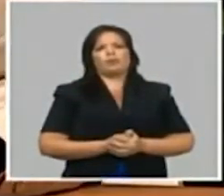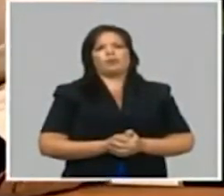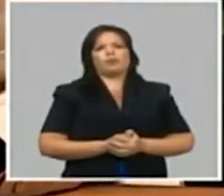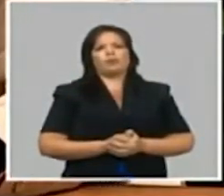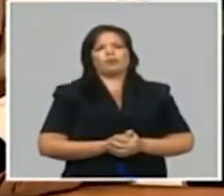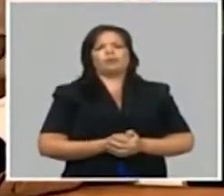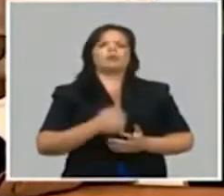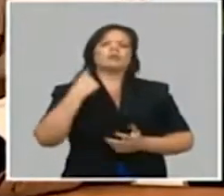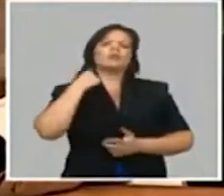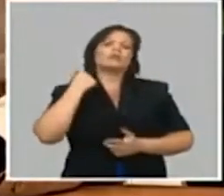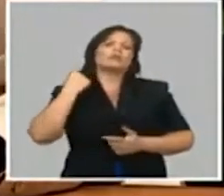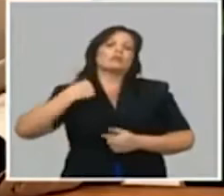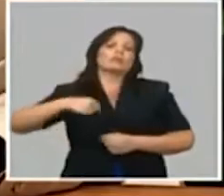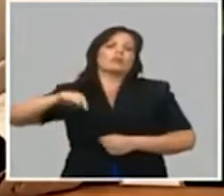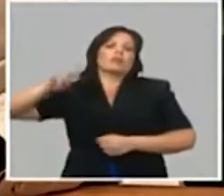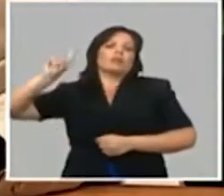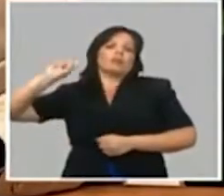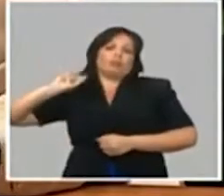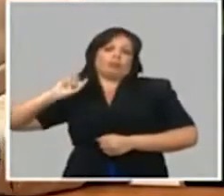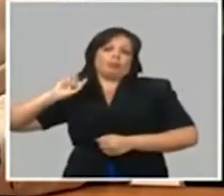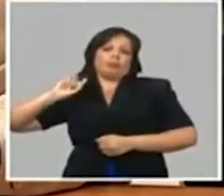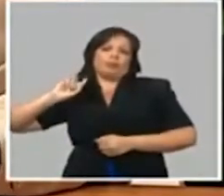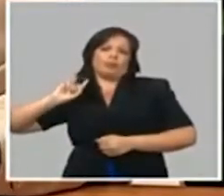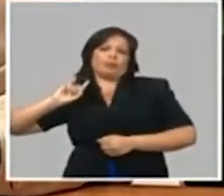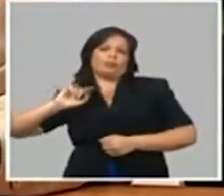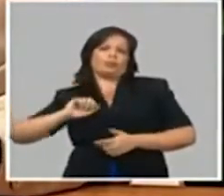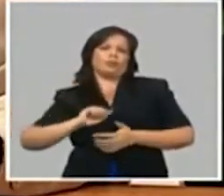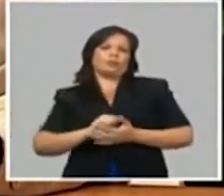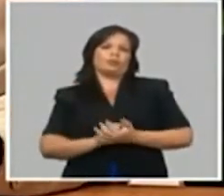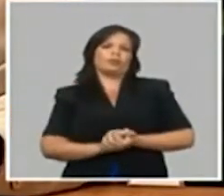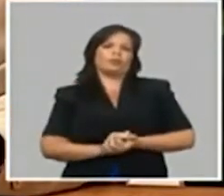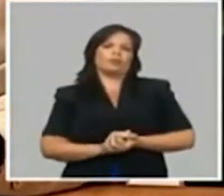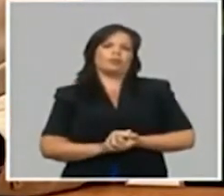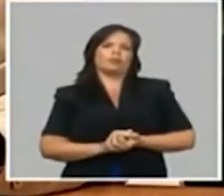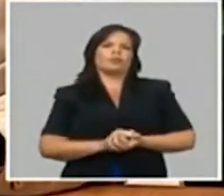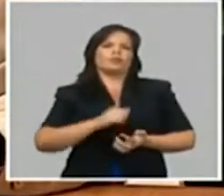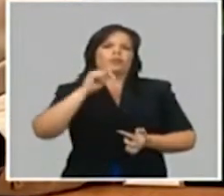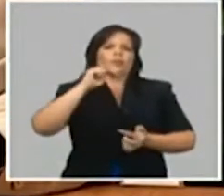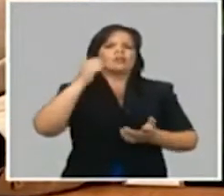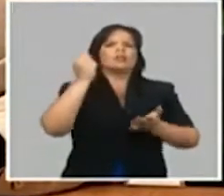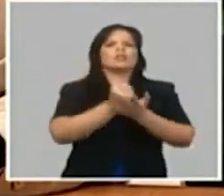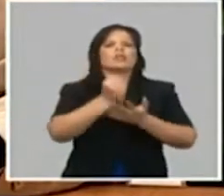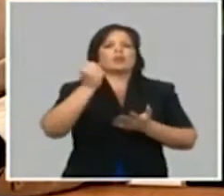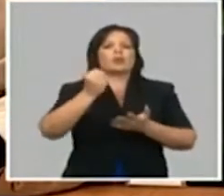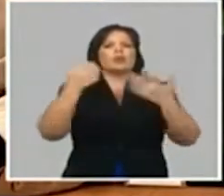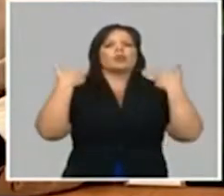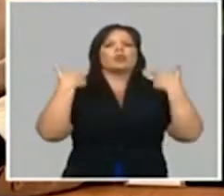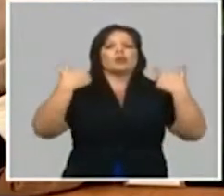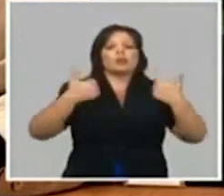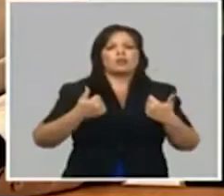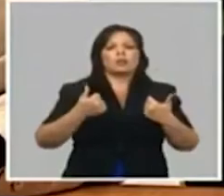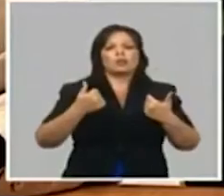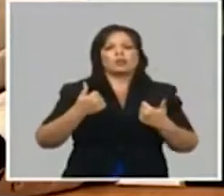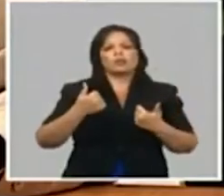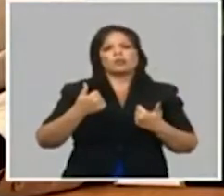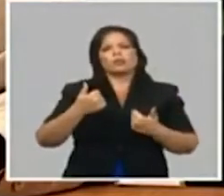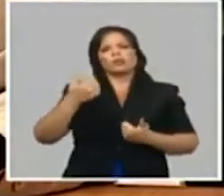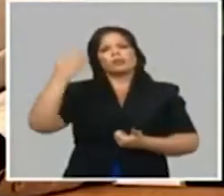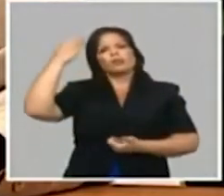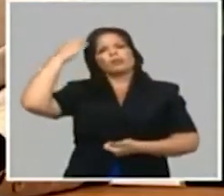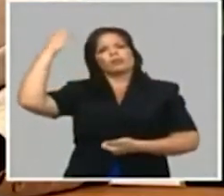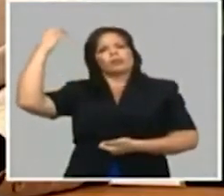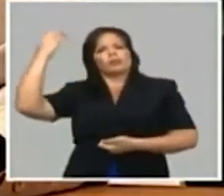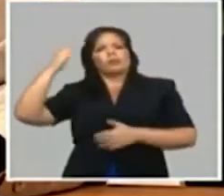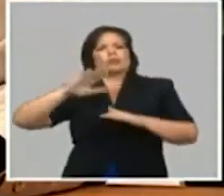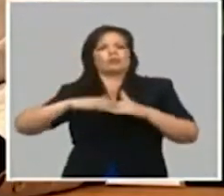El año pasado, además, la aduana presentó y se aprobó por la dirección del país incrementar los